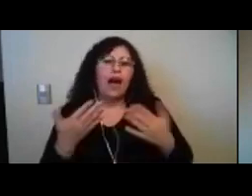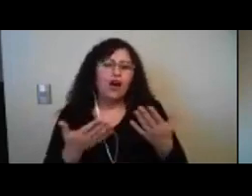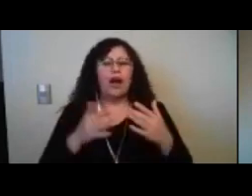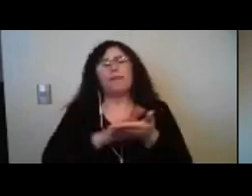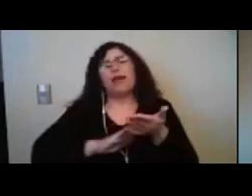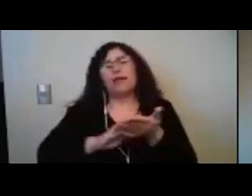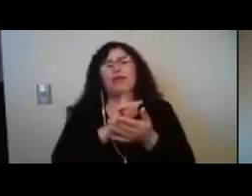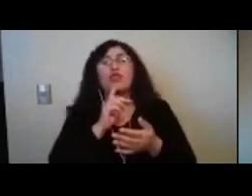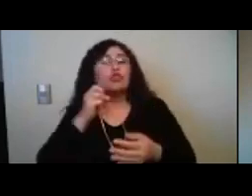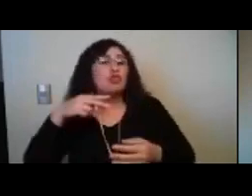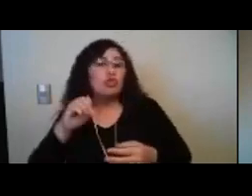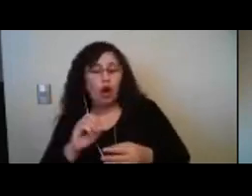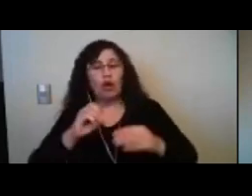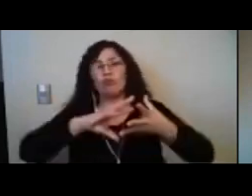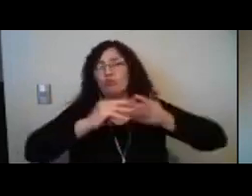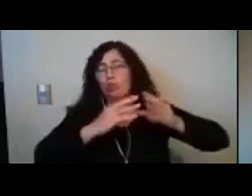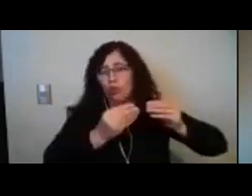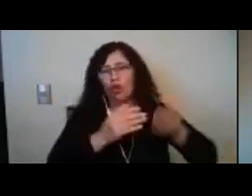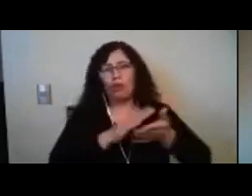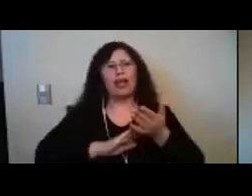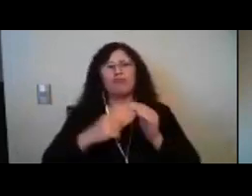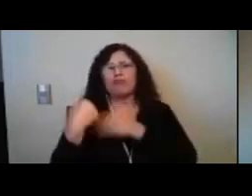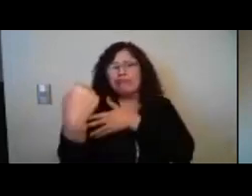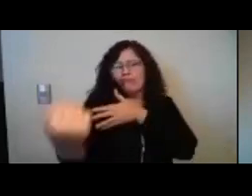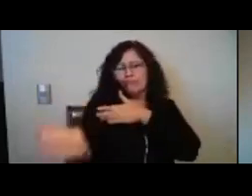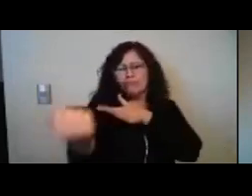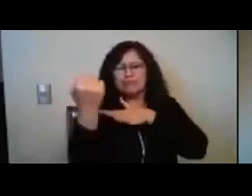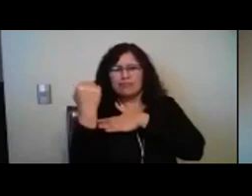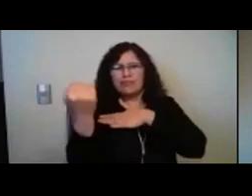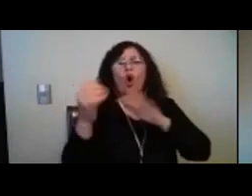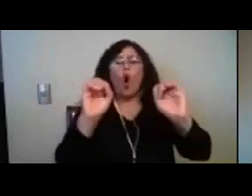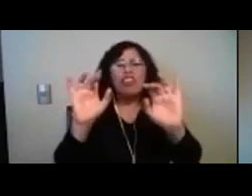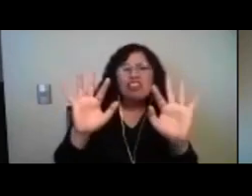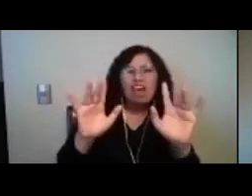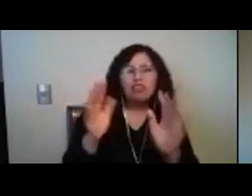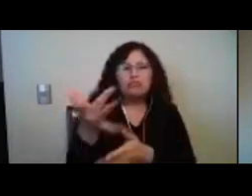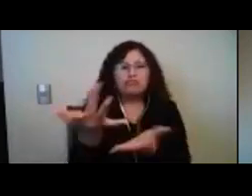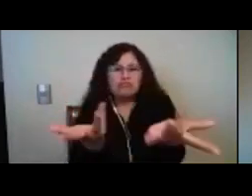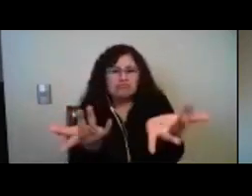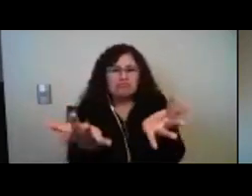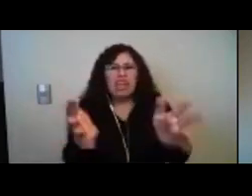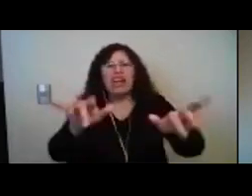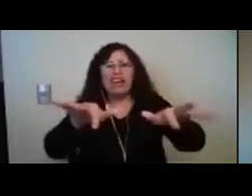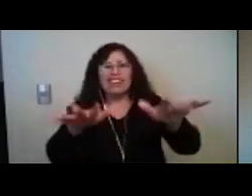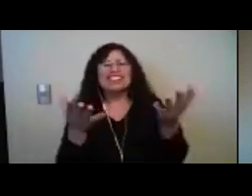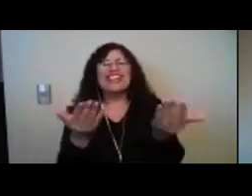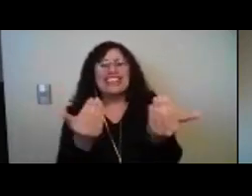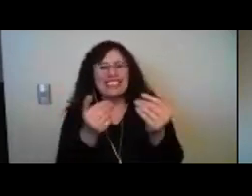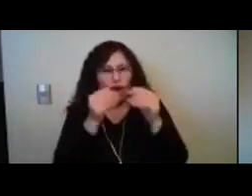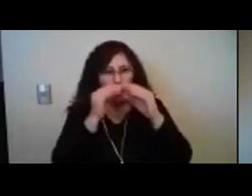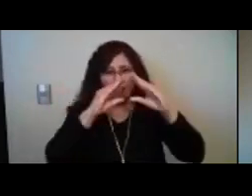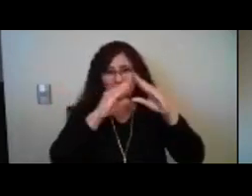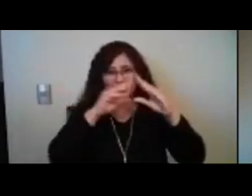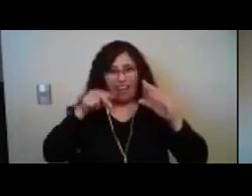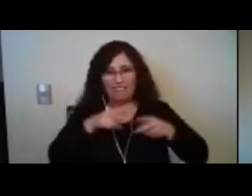tono para que yo pueda estirar el brazo y mover un dedo como un like, ya. La vía extrapiramidal regula el